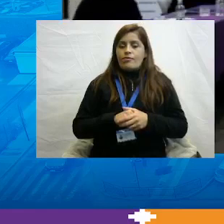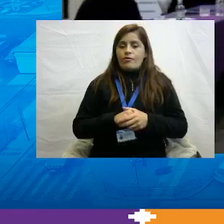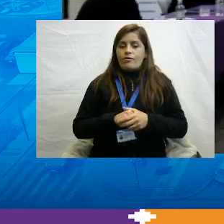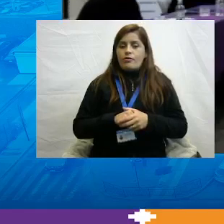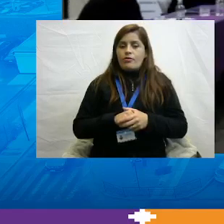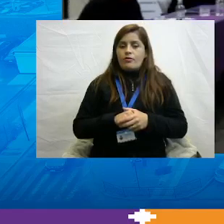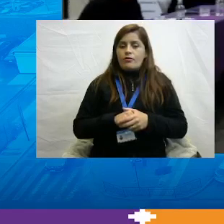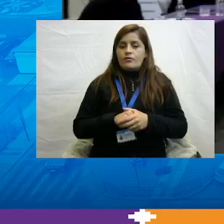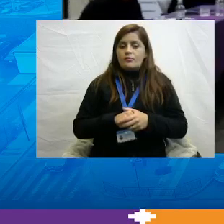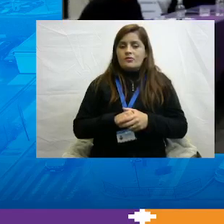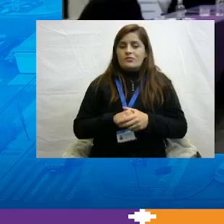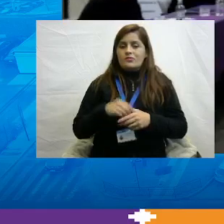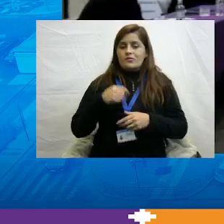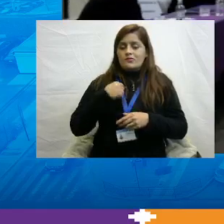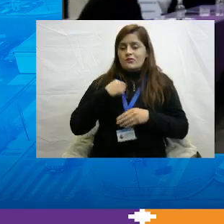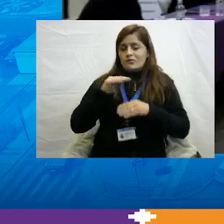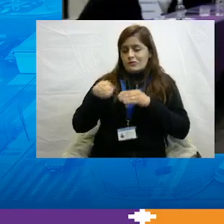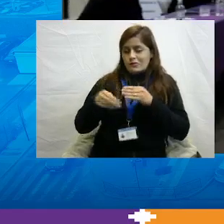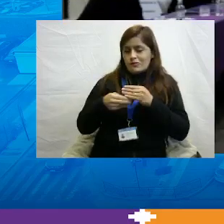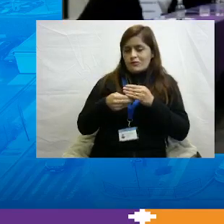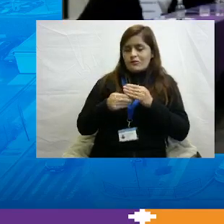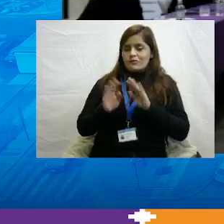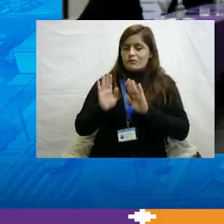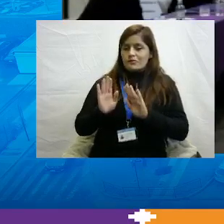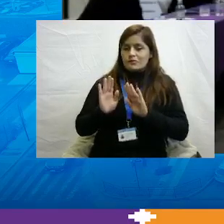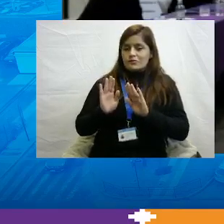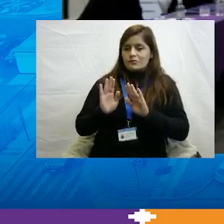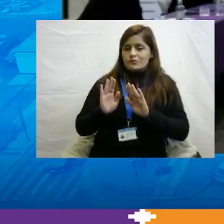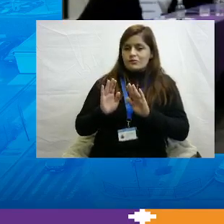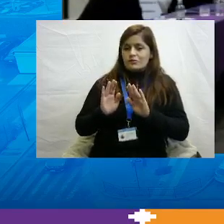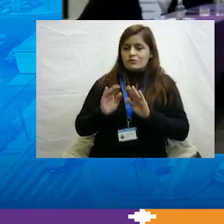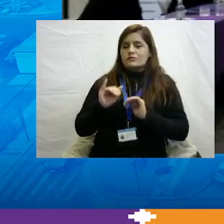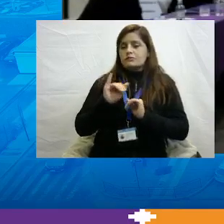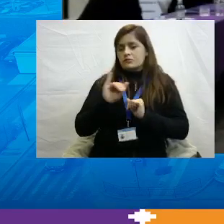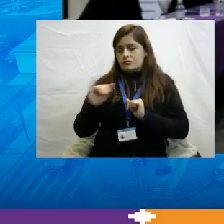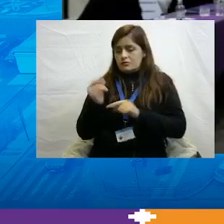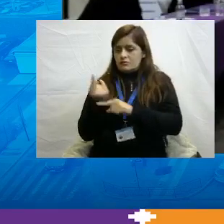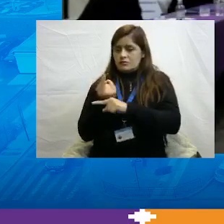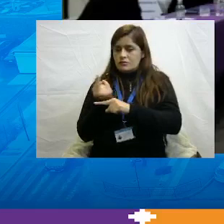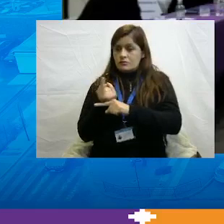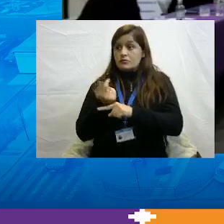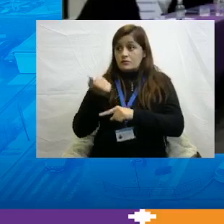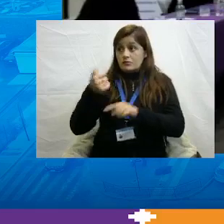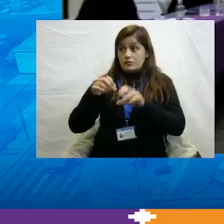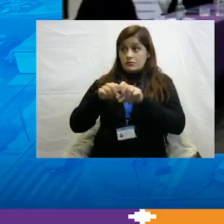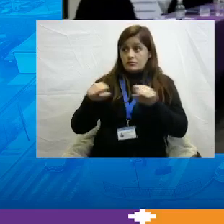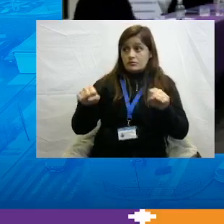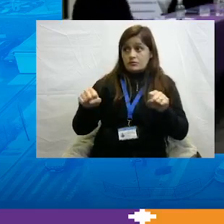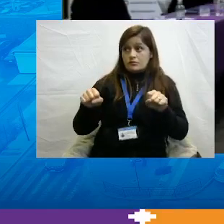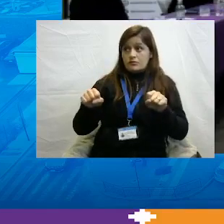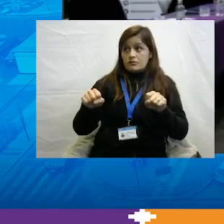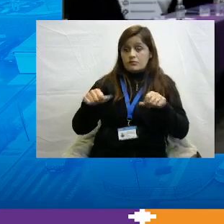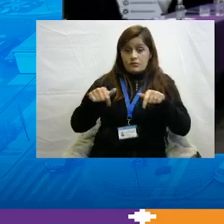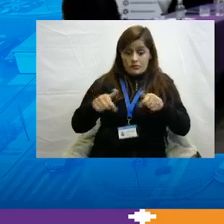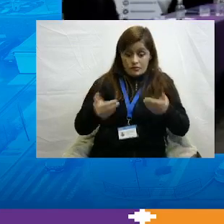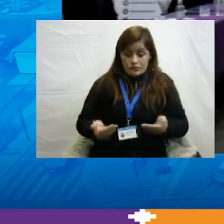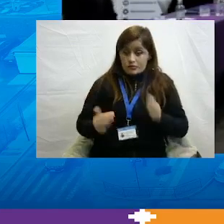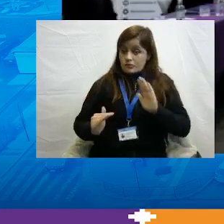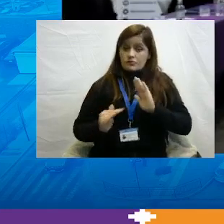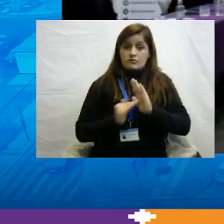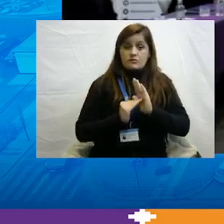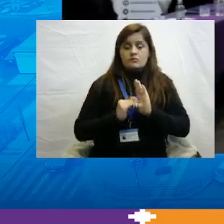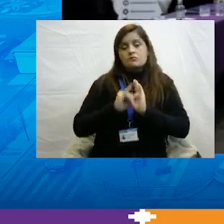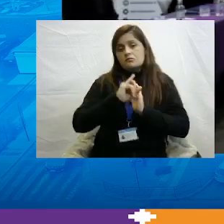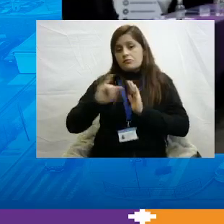voy a complementar antes de que votemos, o mejor lo digo después. ¿Les parece? Así no lo votamos ahora, la segunda